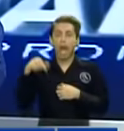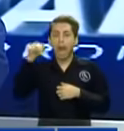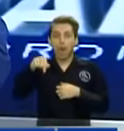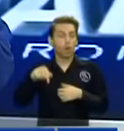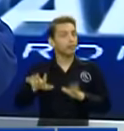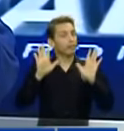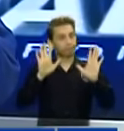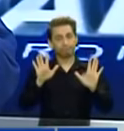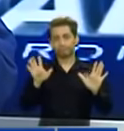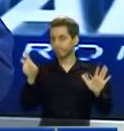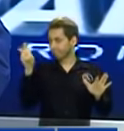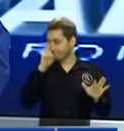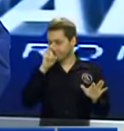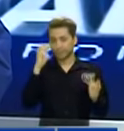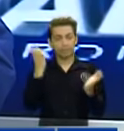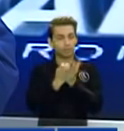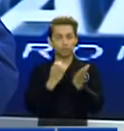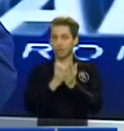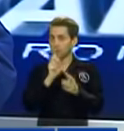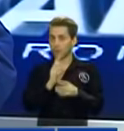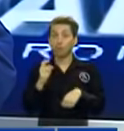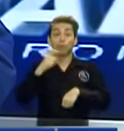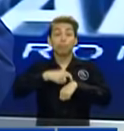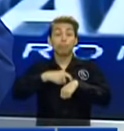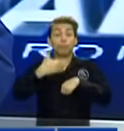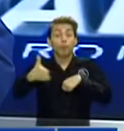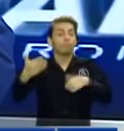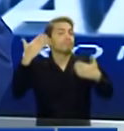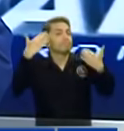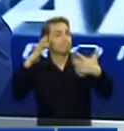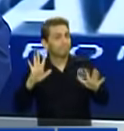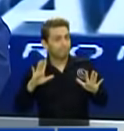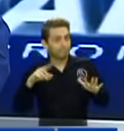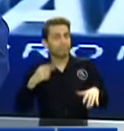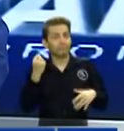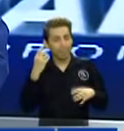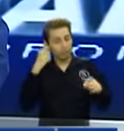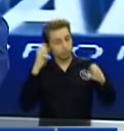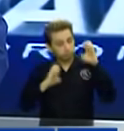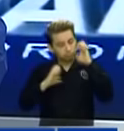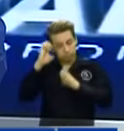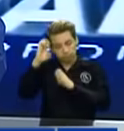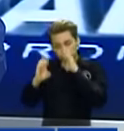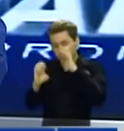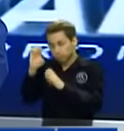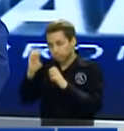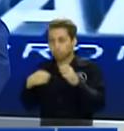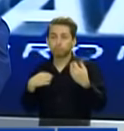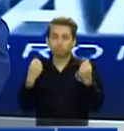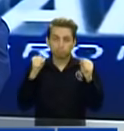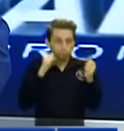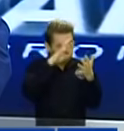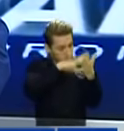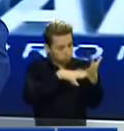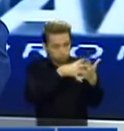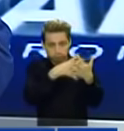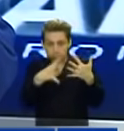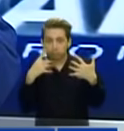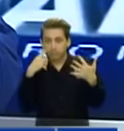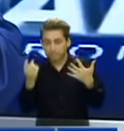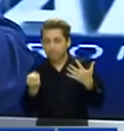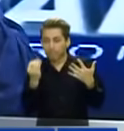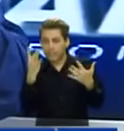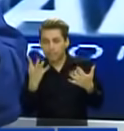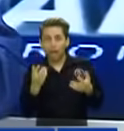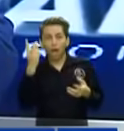escuelas. ¿Por cuánto tiempo? Lo estamos evaluando y estamos haciendo un cronograma de regreso a clases